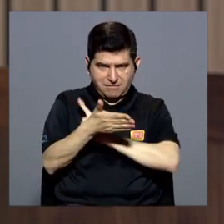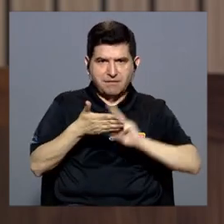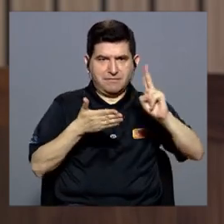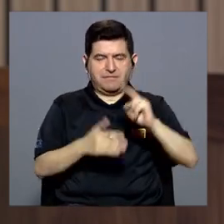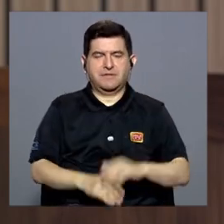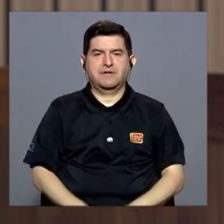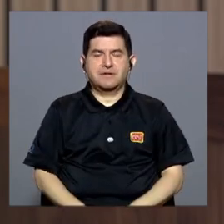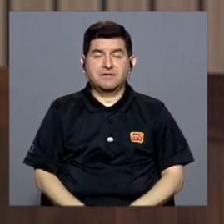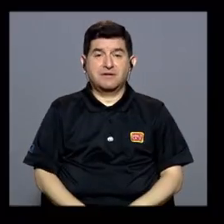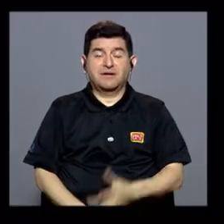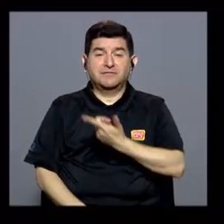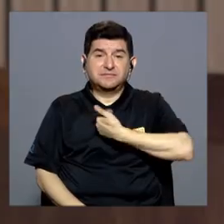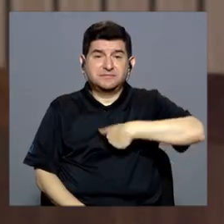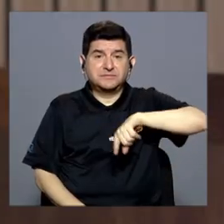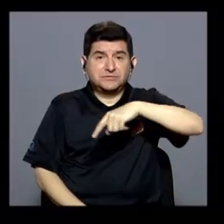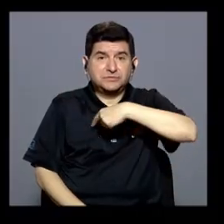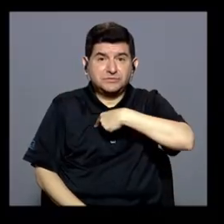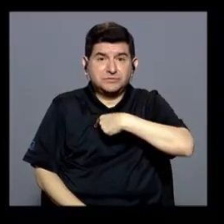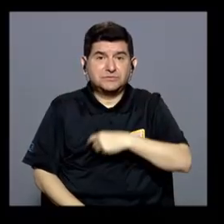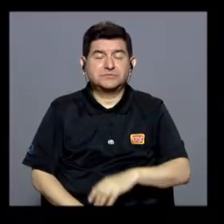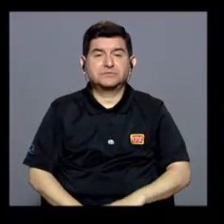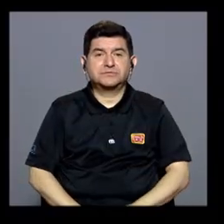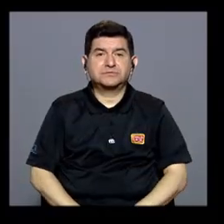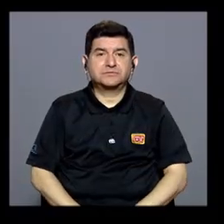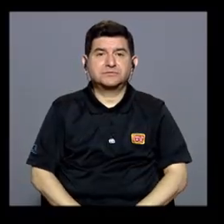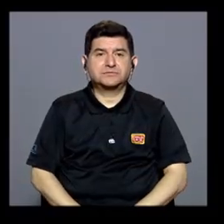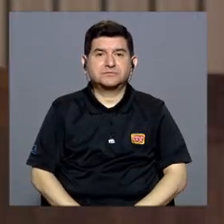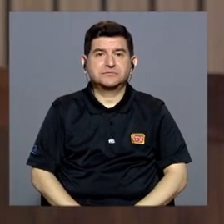En realidad estaríamos